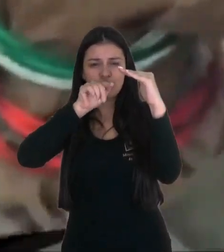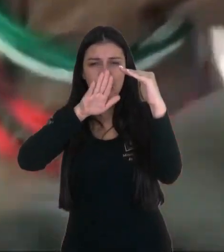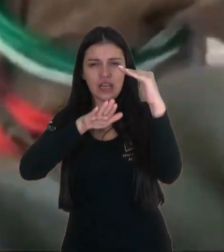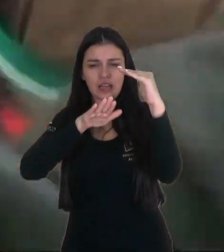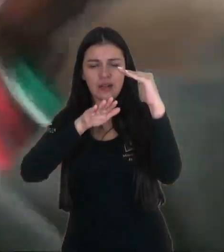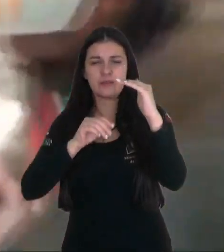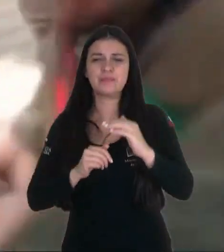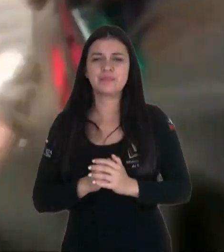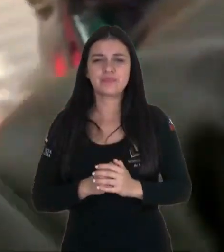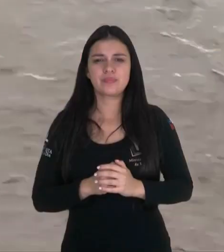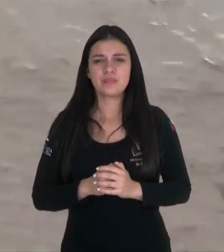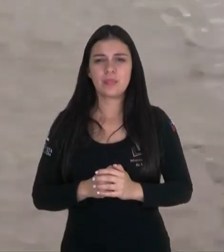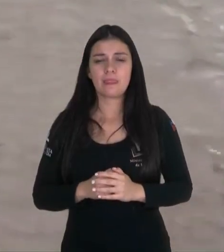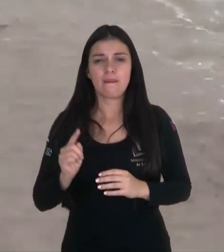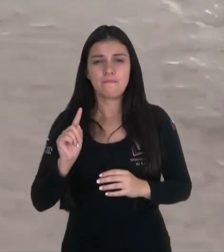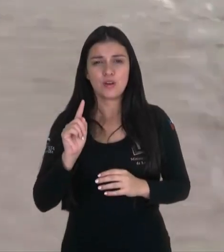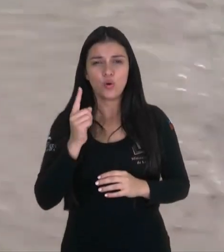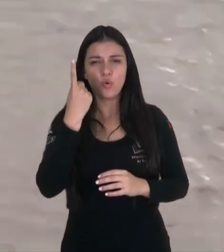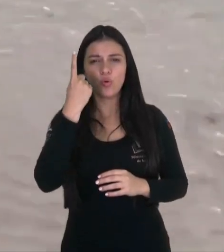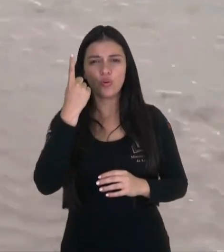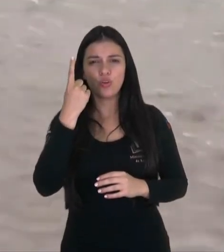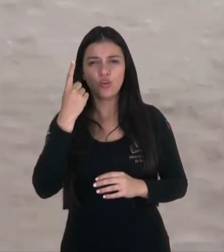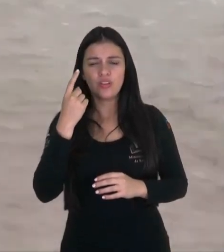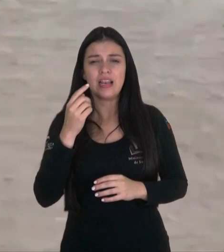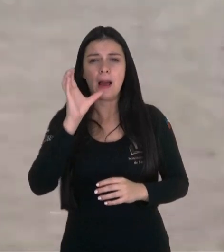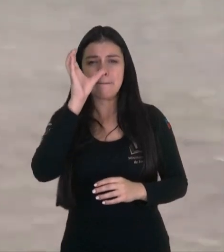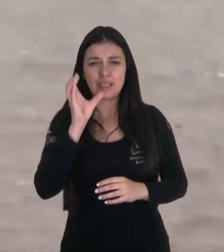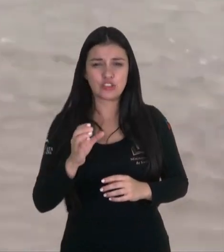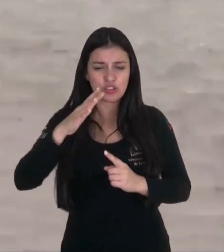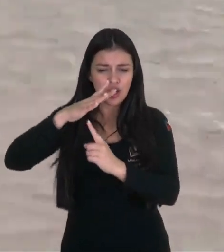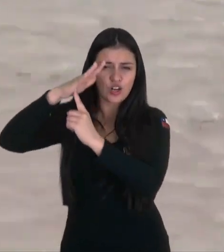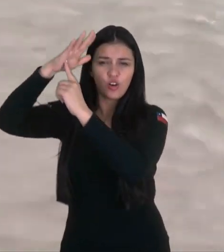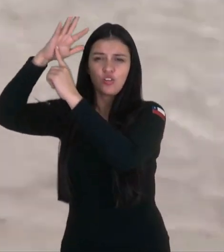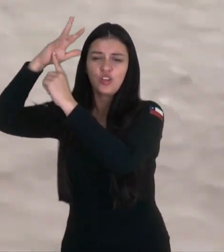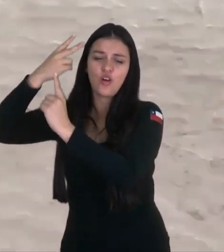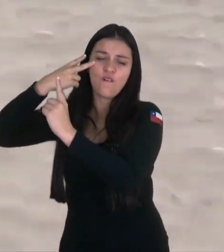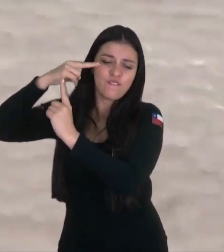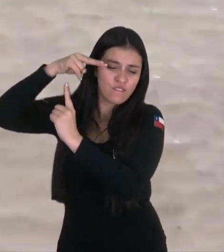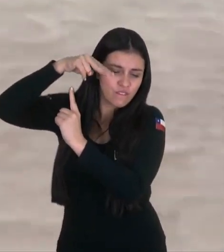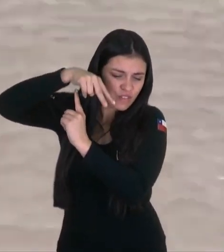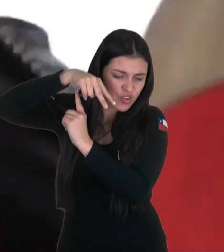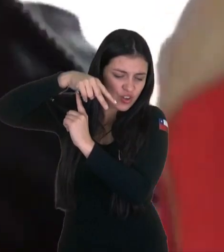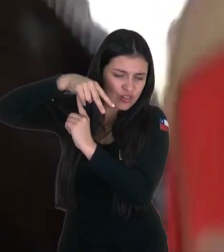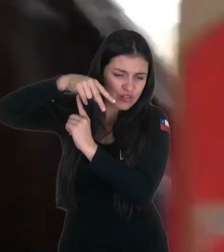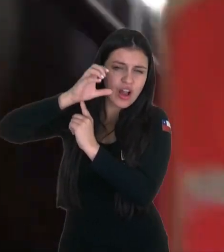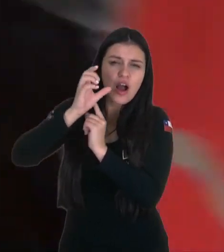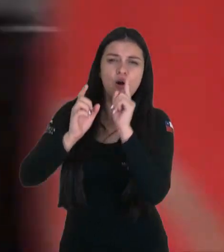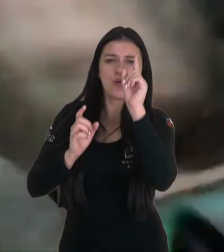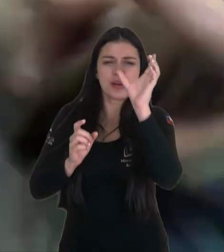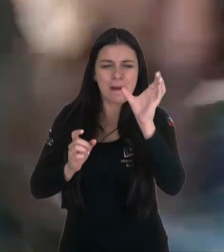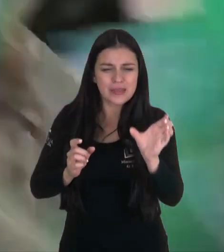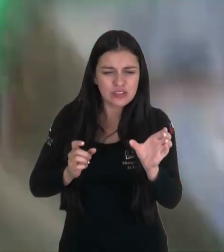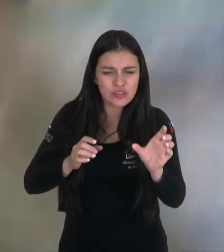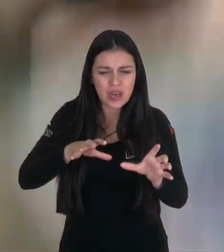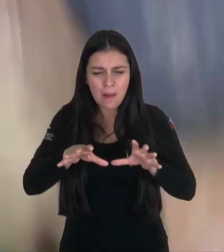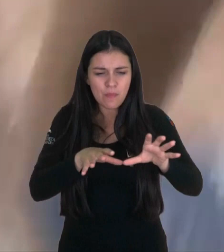De repente, uno de los pilotos vio a una persona moverse en medio del aluvión, casi imperceptible a